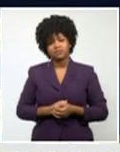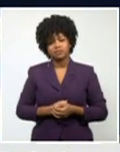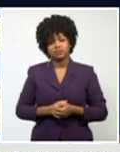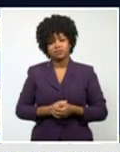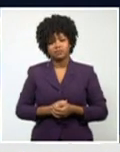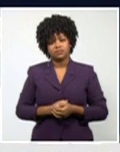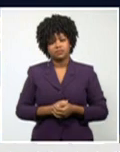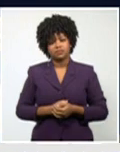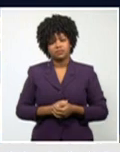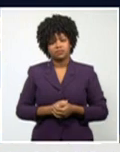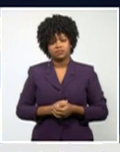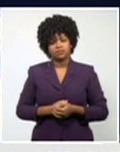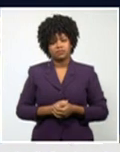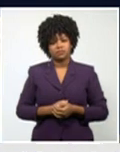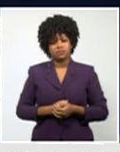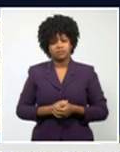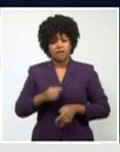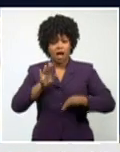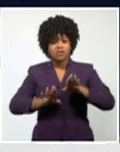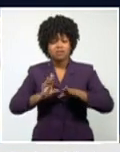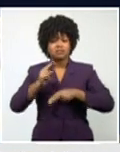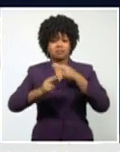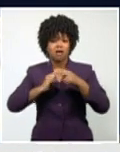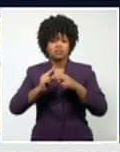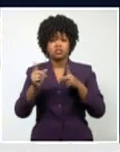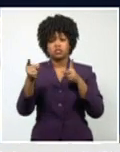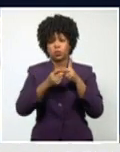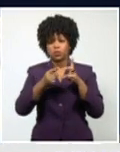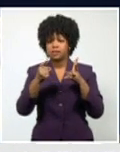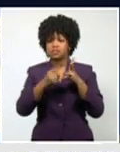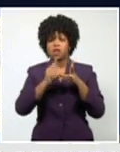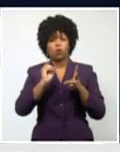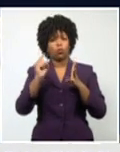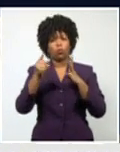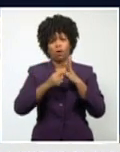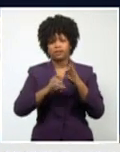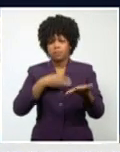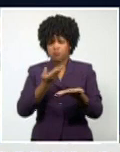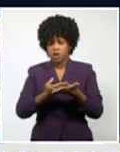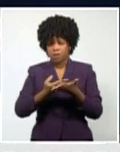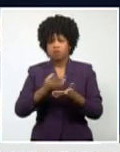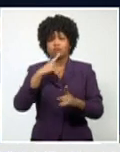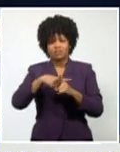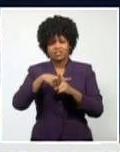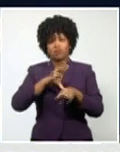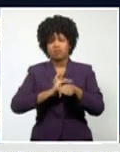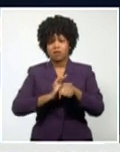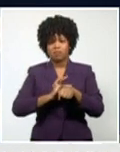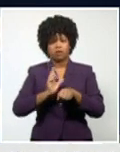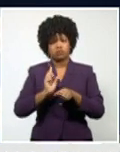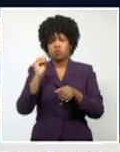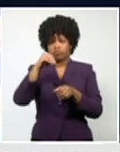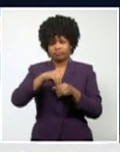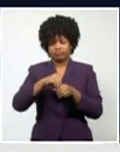positiva en una segunda, una tercera, una cuarta muestra que se realice. Las 6 personas que fueron diagnosticadas en el